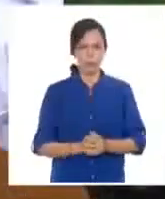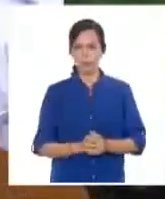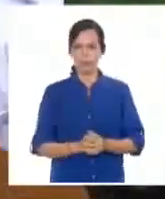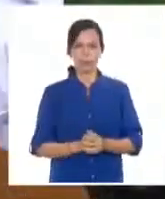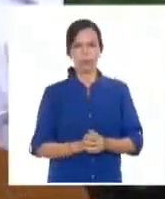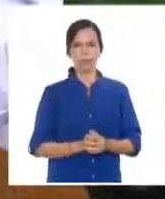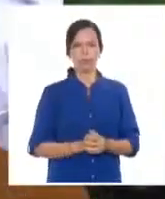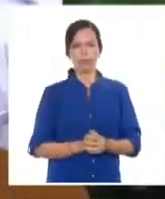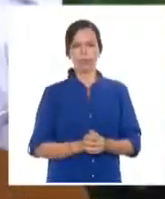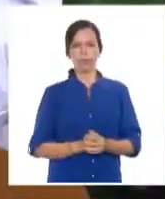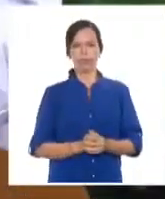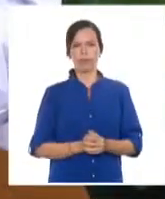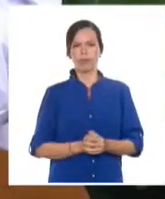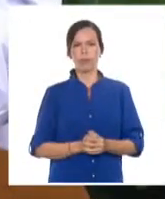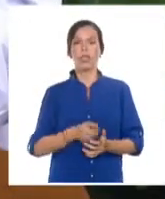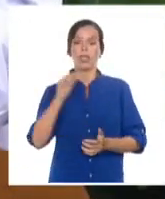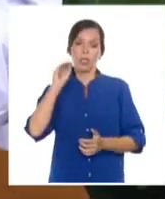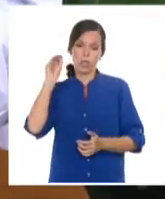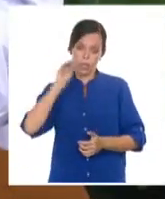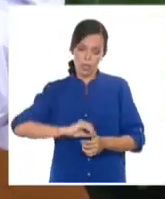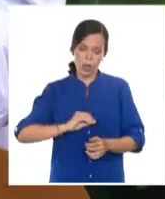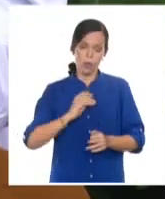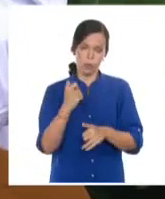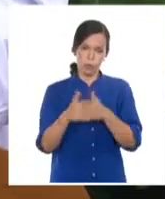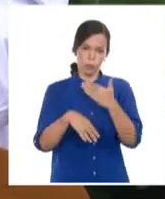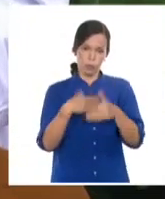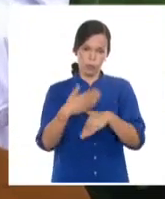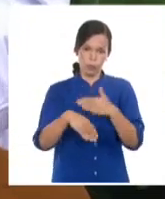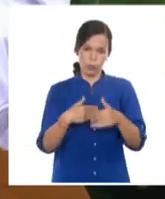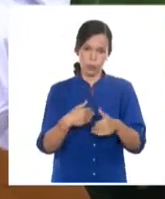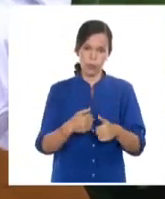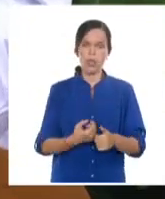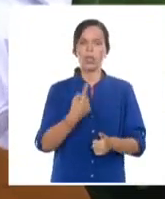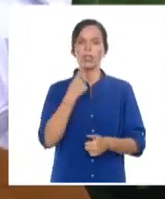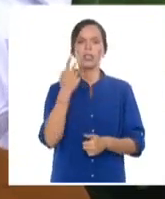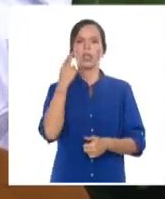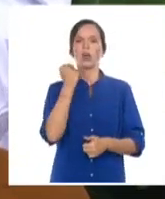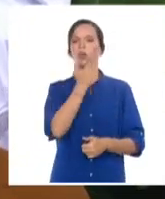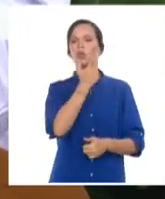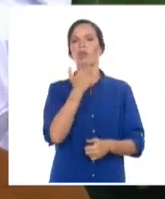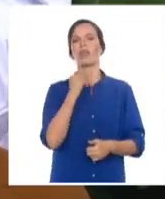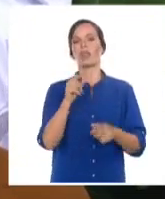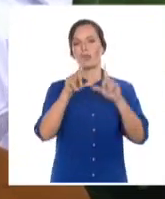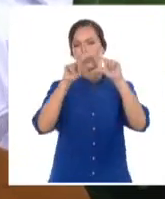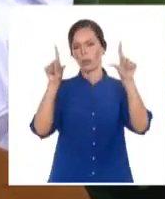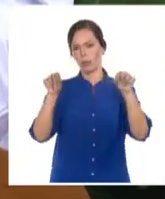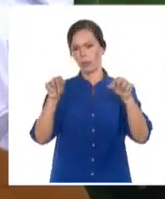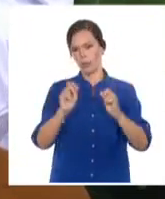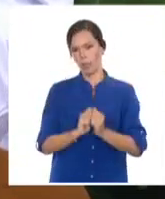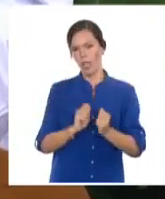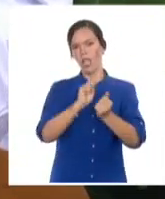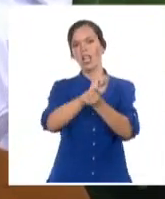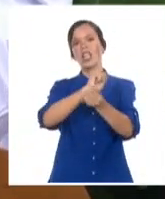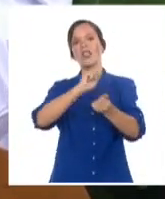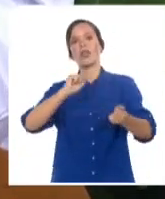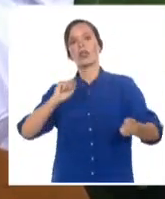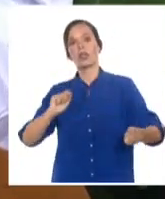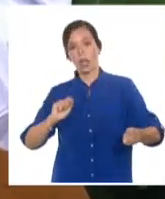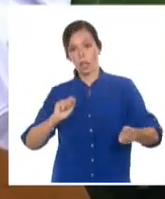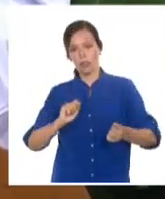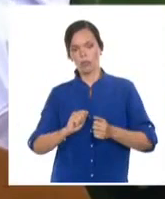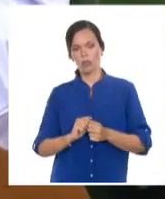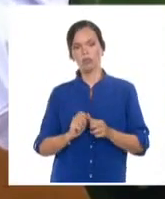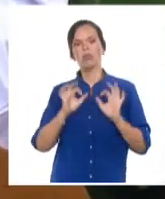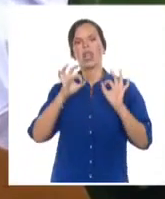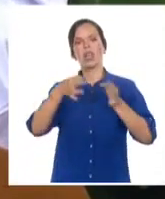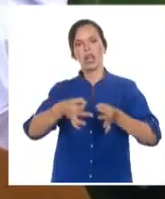Inevitable disyuntiva que tan certeramente reflejó José Martín y cito la libertad cuesta muy cara y y